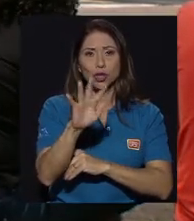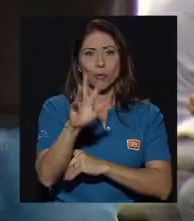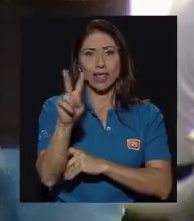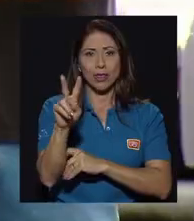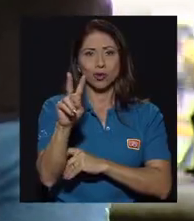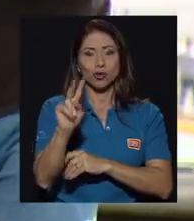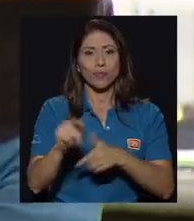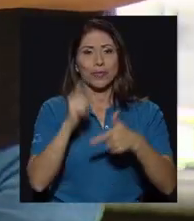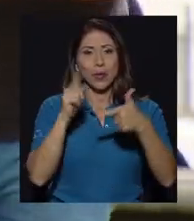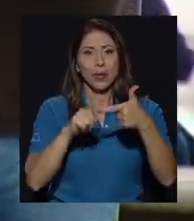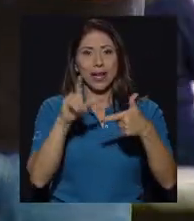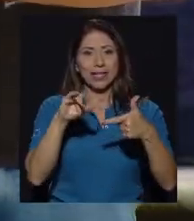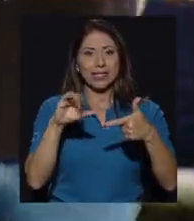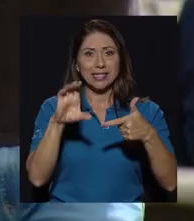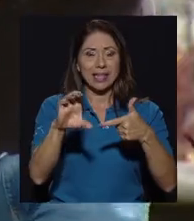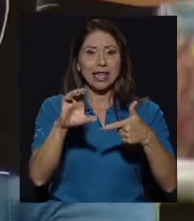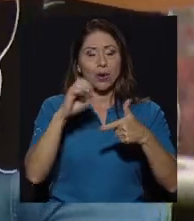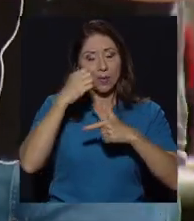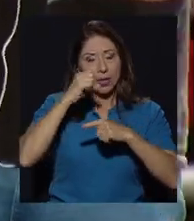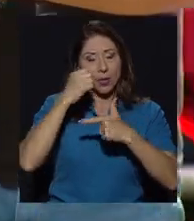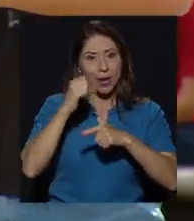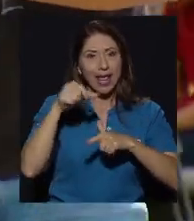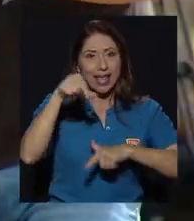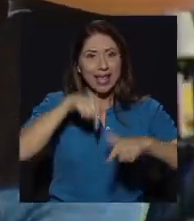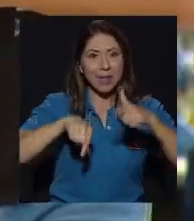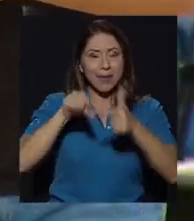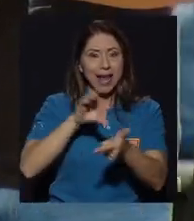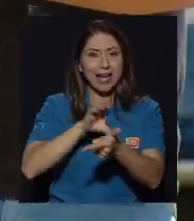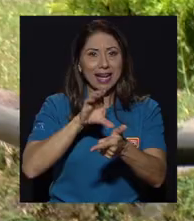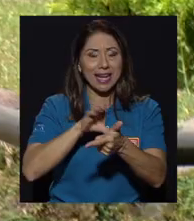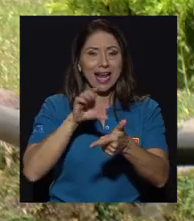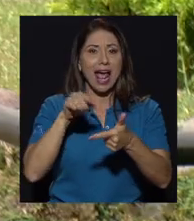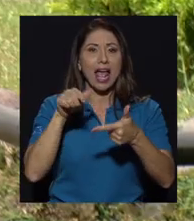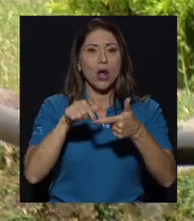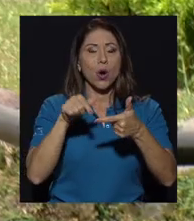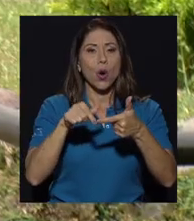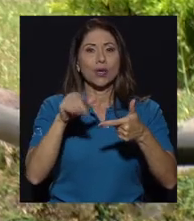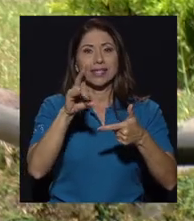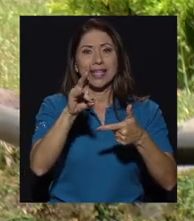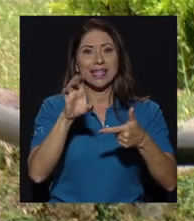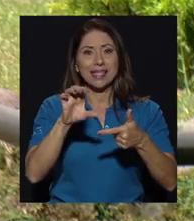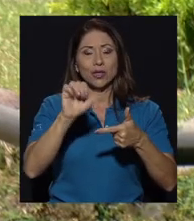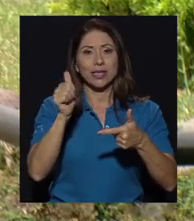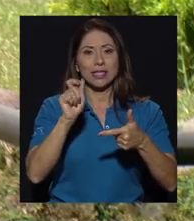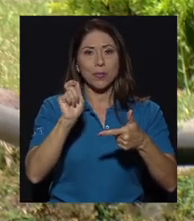719.52. Seguida por la licenciatura en microbiología y química clínica con un corte de